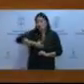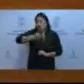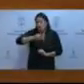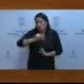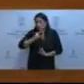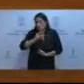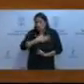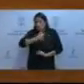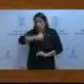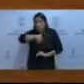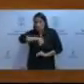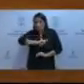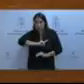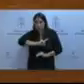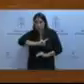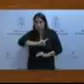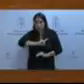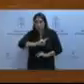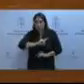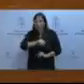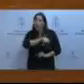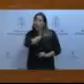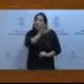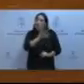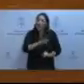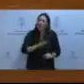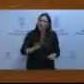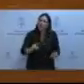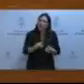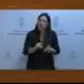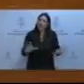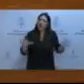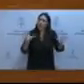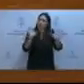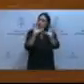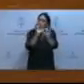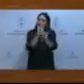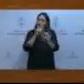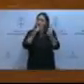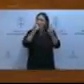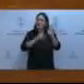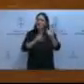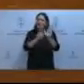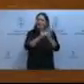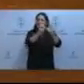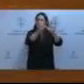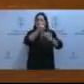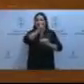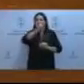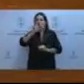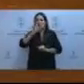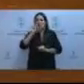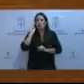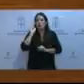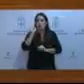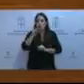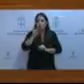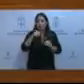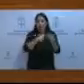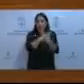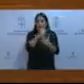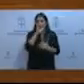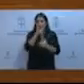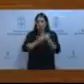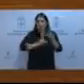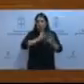punto de vista, que en principio puede parecer un tanto confusa. Cumplimiento del Decreto 6/2012 de 16 de